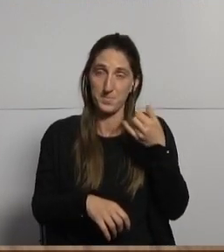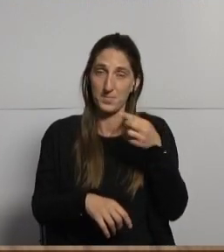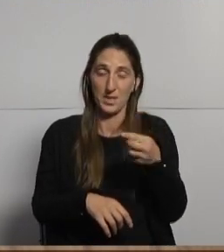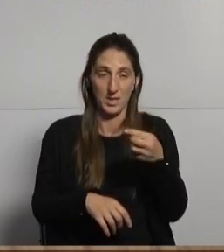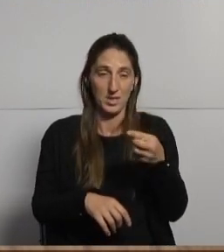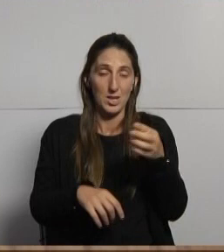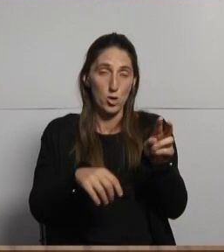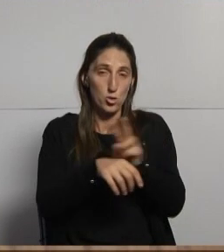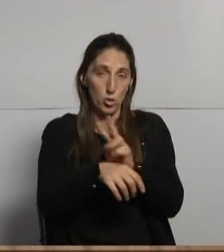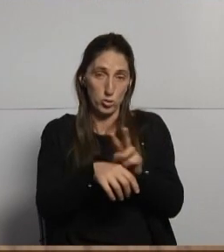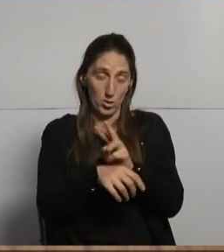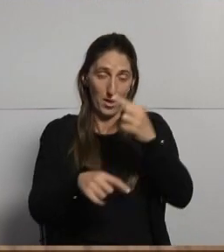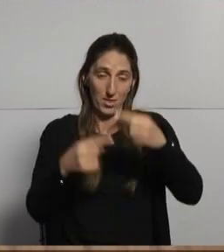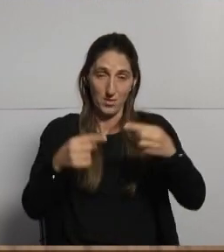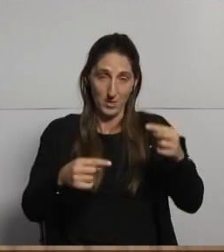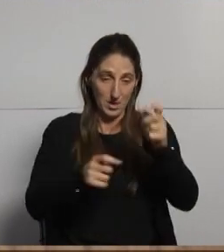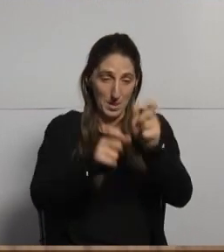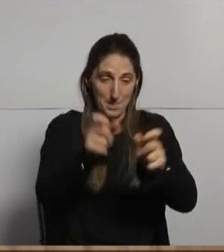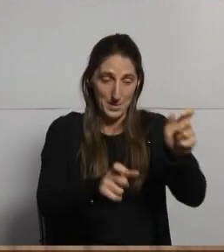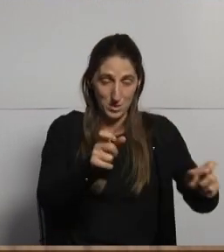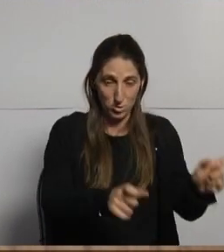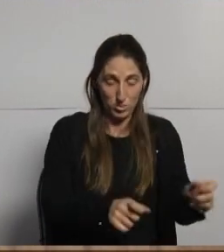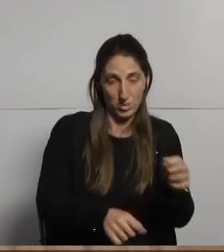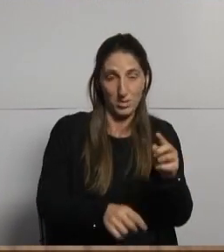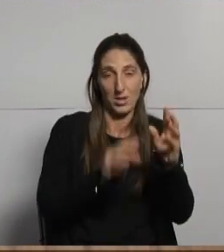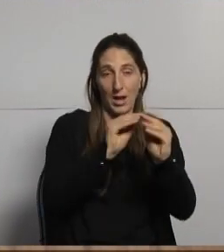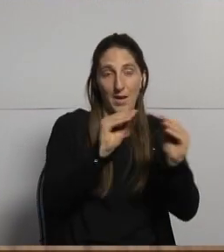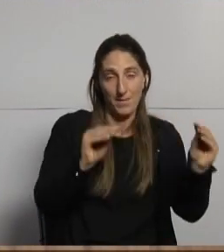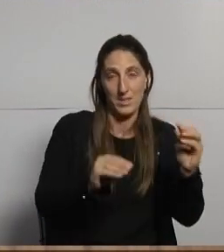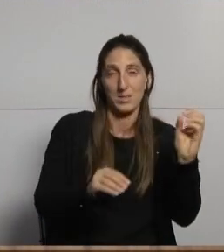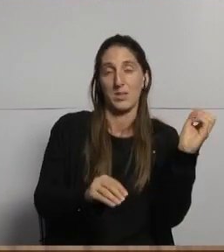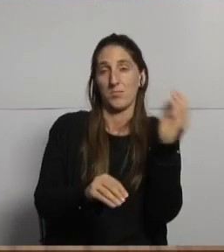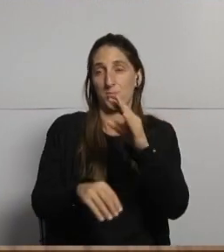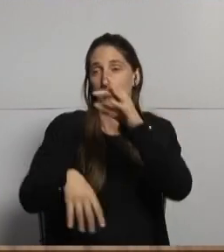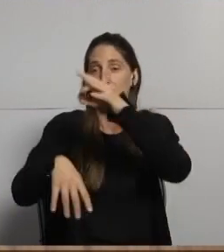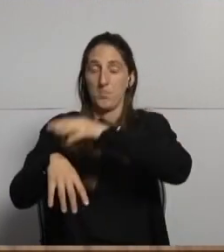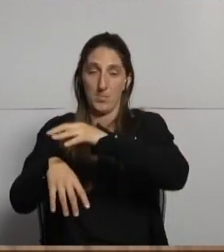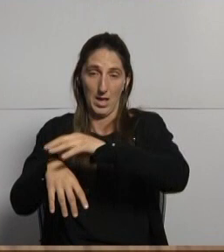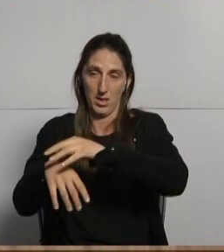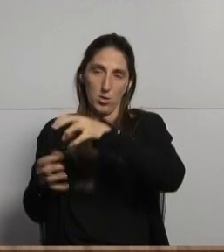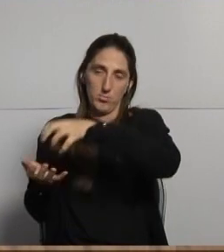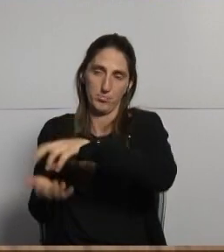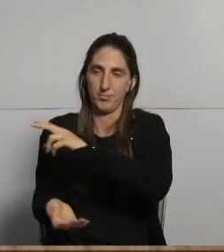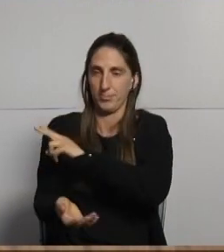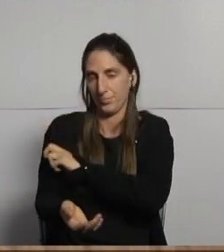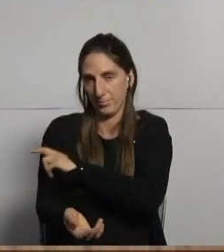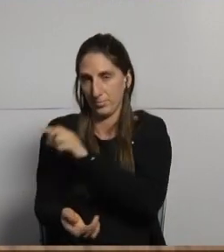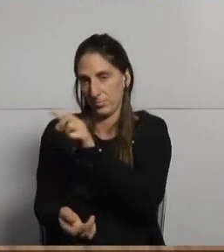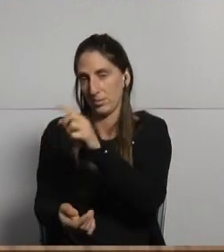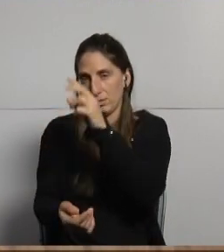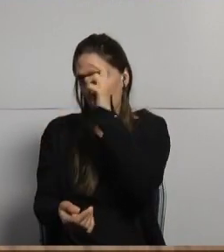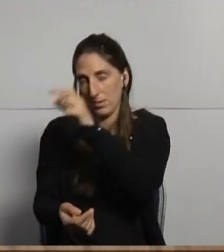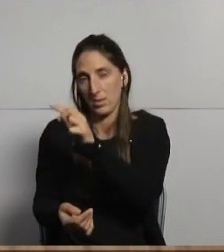se monitorea a los diferentes ciudadanos y se emiten señales a los entes de salud para monitorear en tiempo real cómo está el comportamiento.